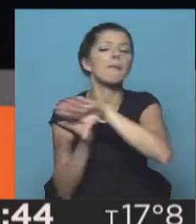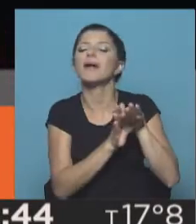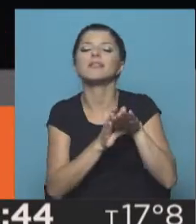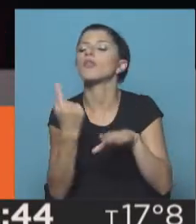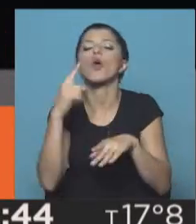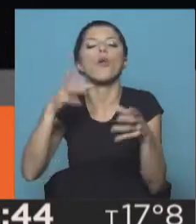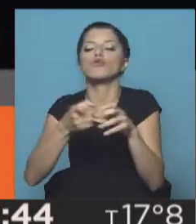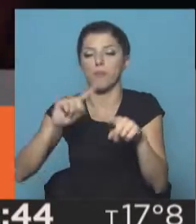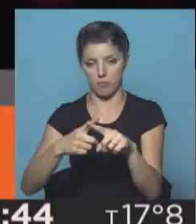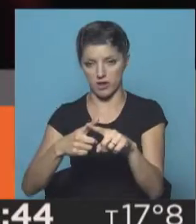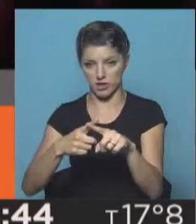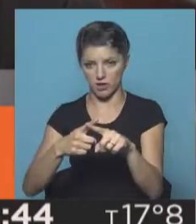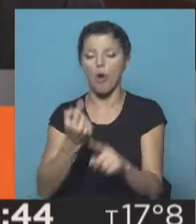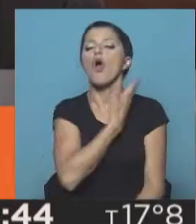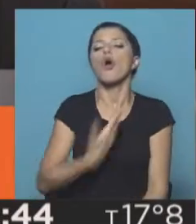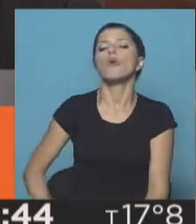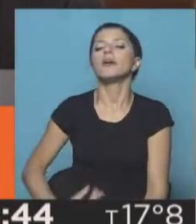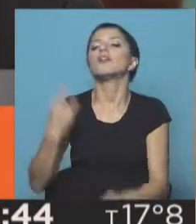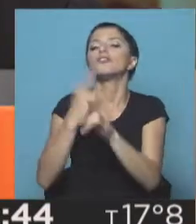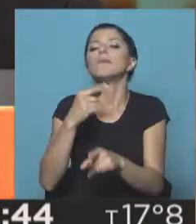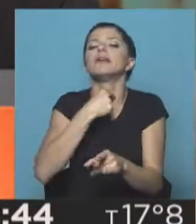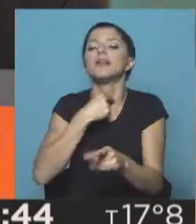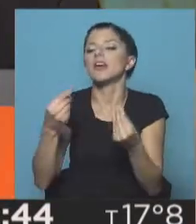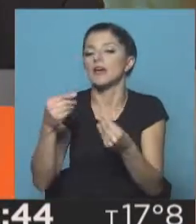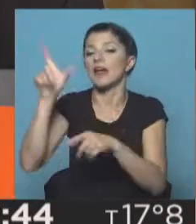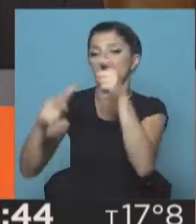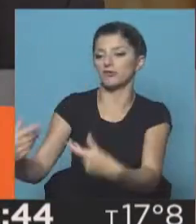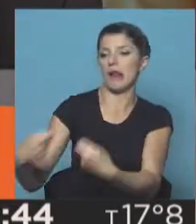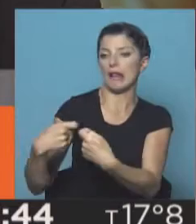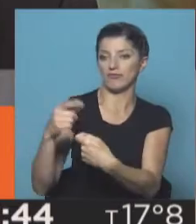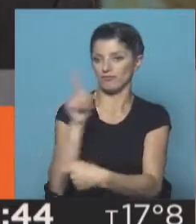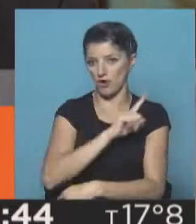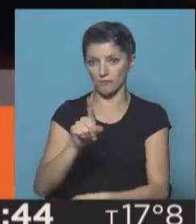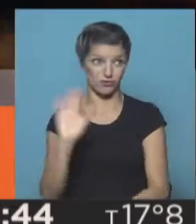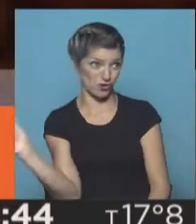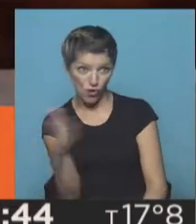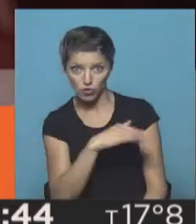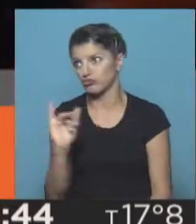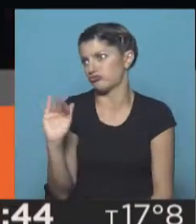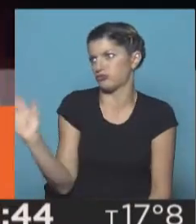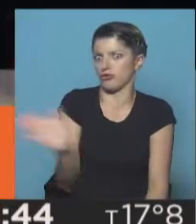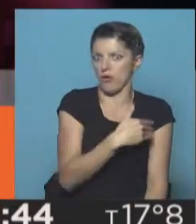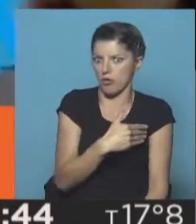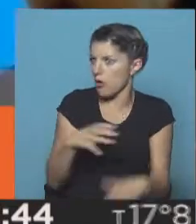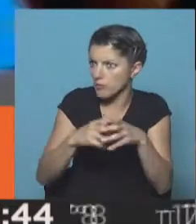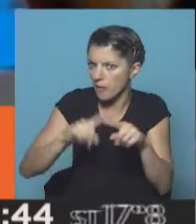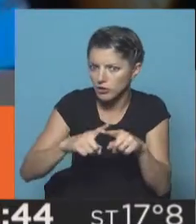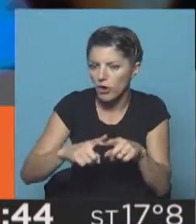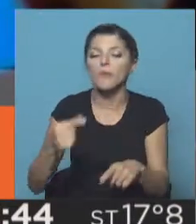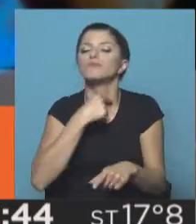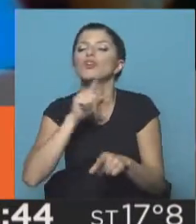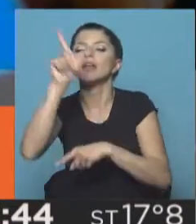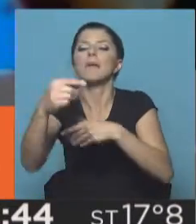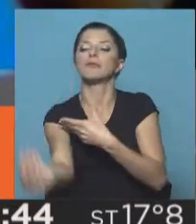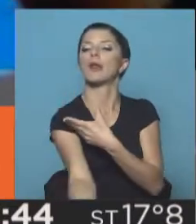Los gobiernos quieren que la gente no les moleste, esa es la verdad. Todos, de cualquier signo. Todos. No quieren a la gente metida en el medio porque